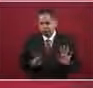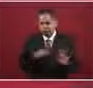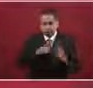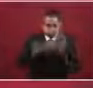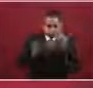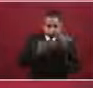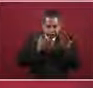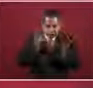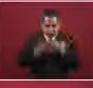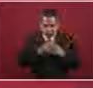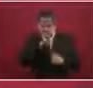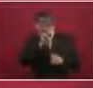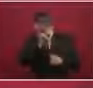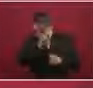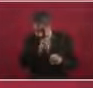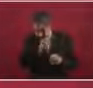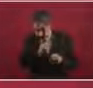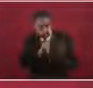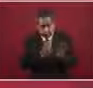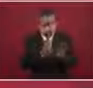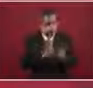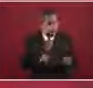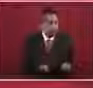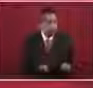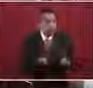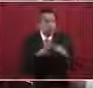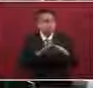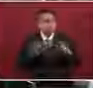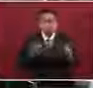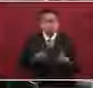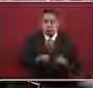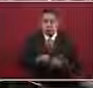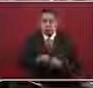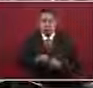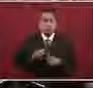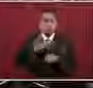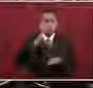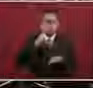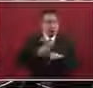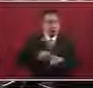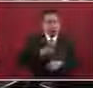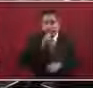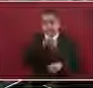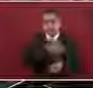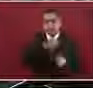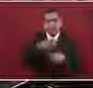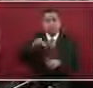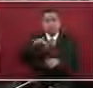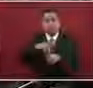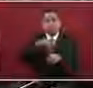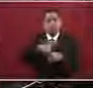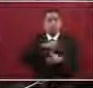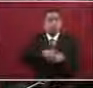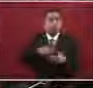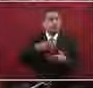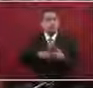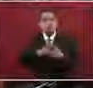momento el papel de los órganos electorales,